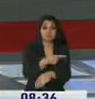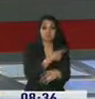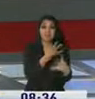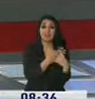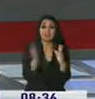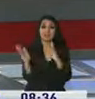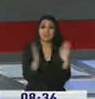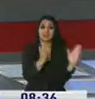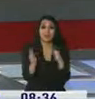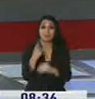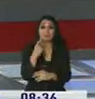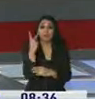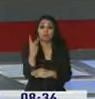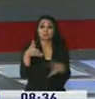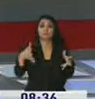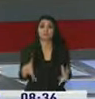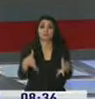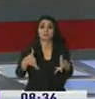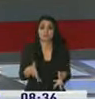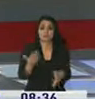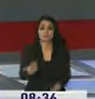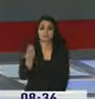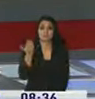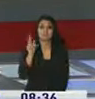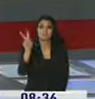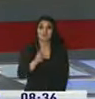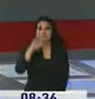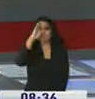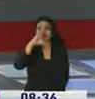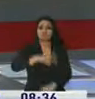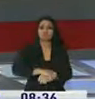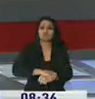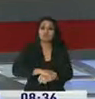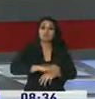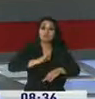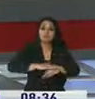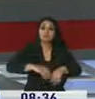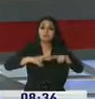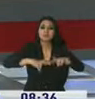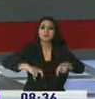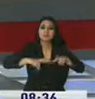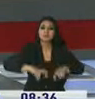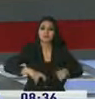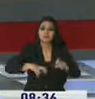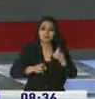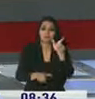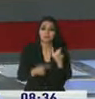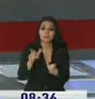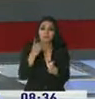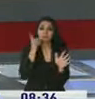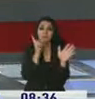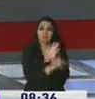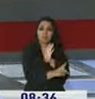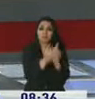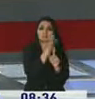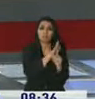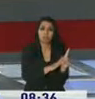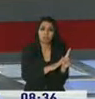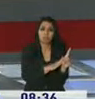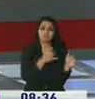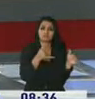para los dos docentes que fueron detenidos el pasado viernes dentro de las investigaciones por denuncias de abuso sexual